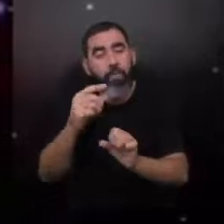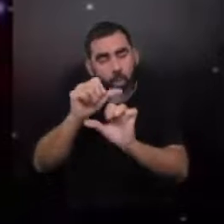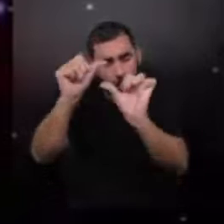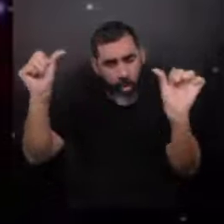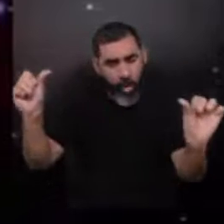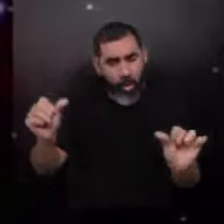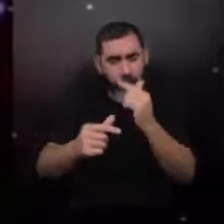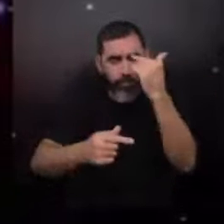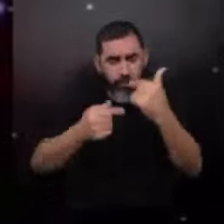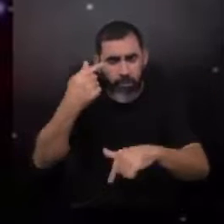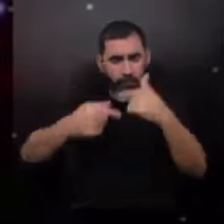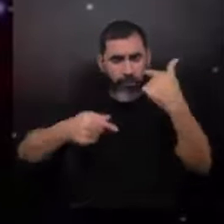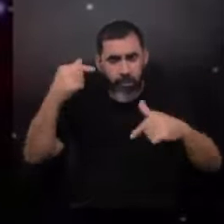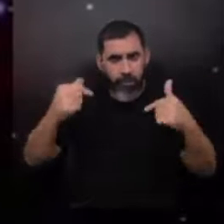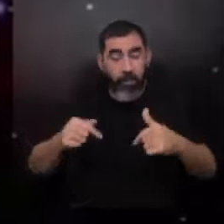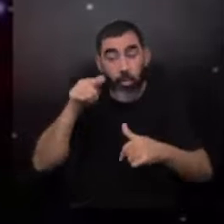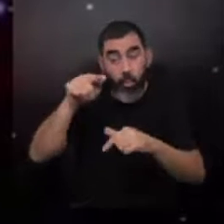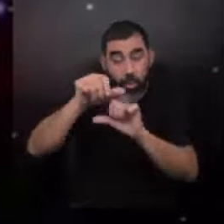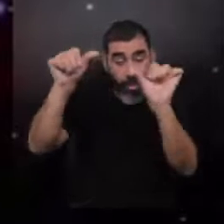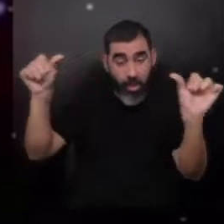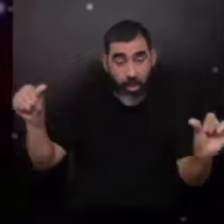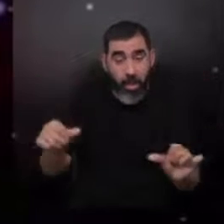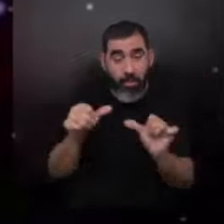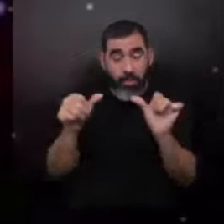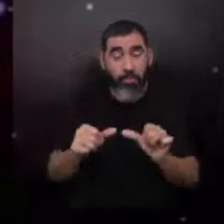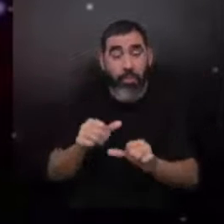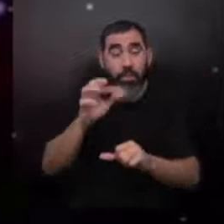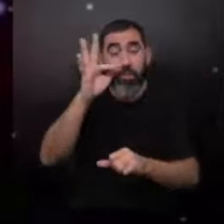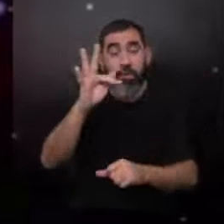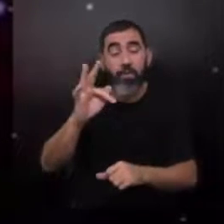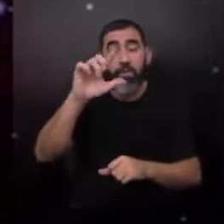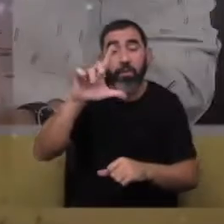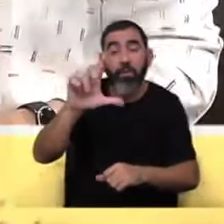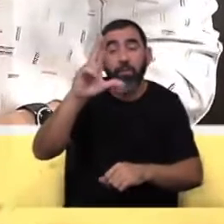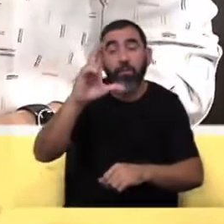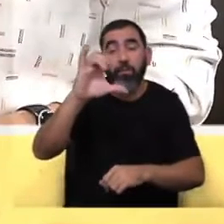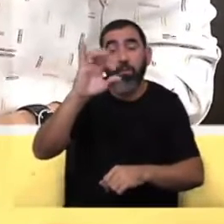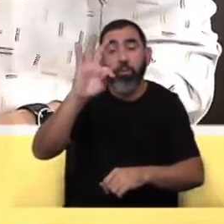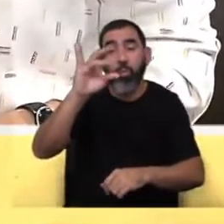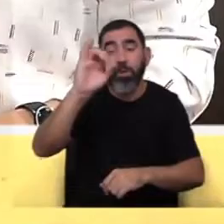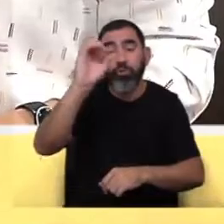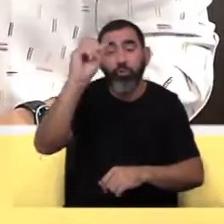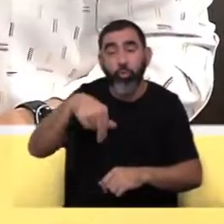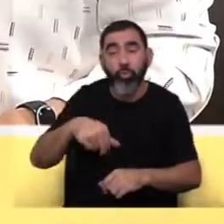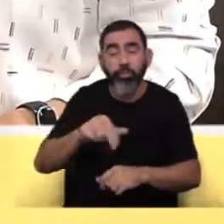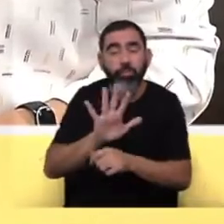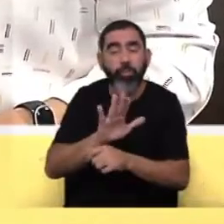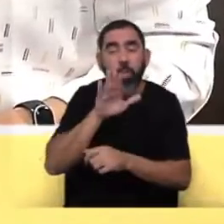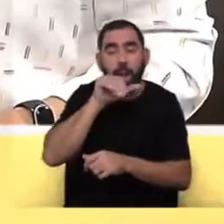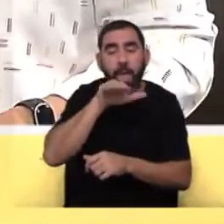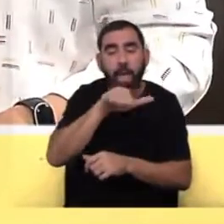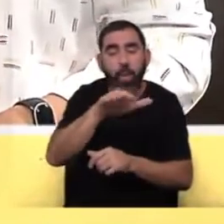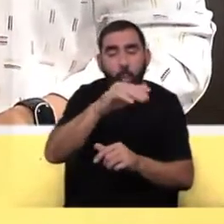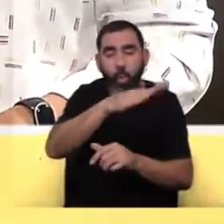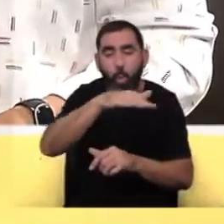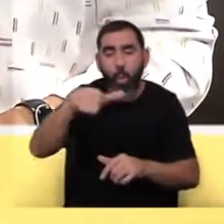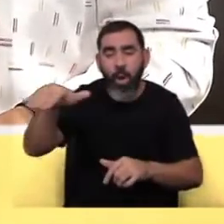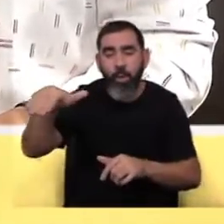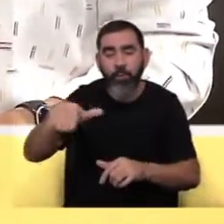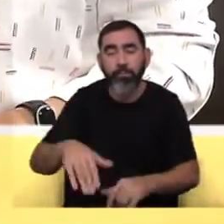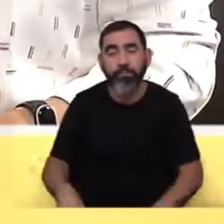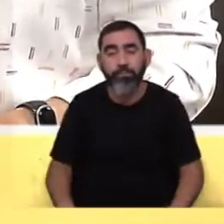actividad. Una de esas actividades son las fluctuaciones, que son como esas lenguas que se ven generalmente en las imágenes, que